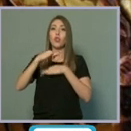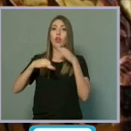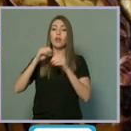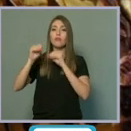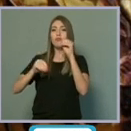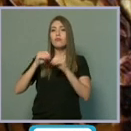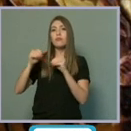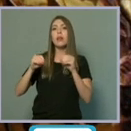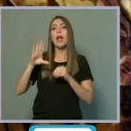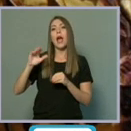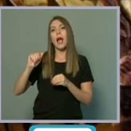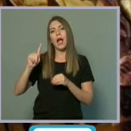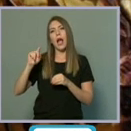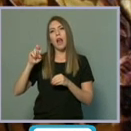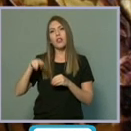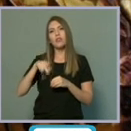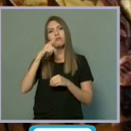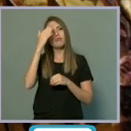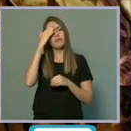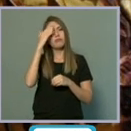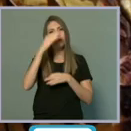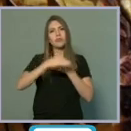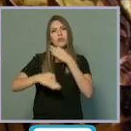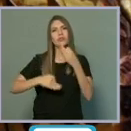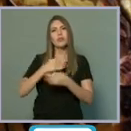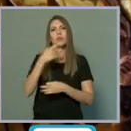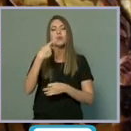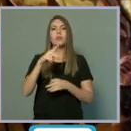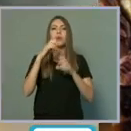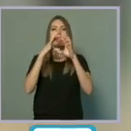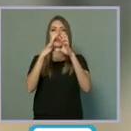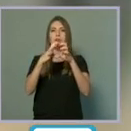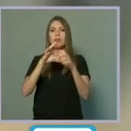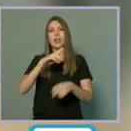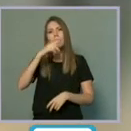pierdas la oportunidad de conocer todos los detalles de nuestro escudo nacional.